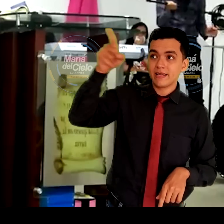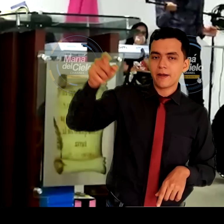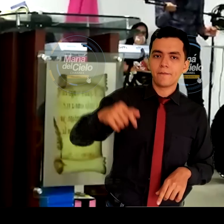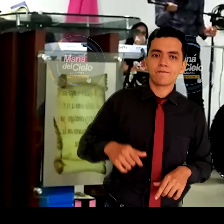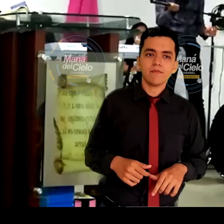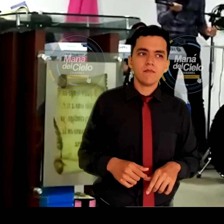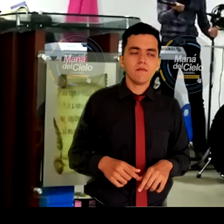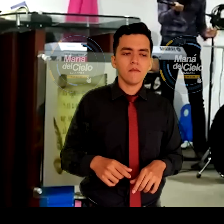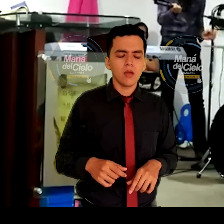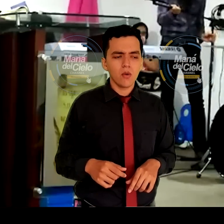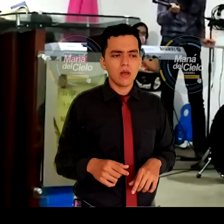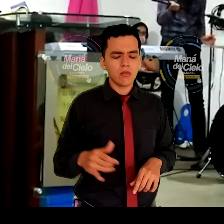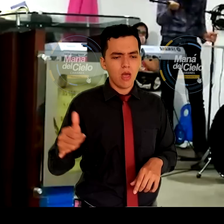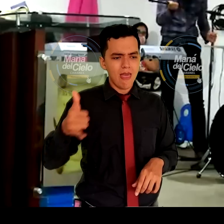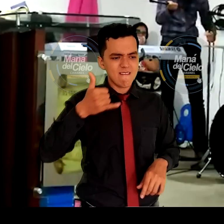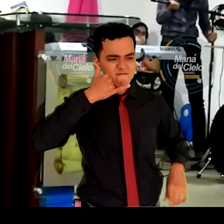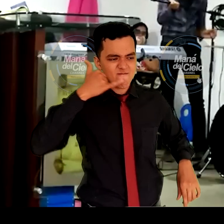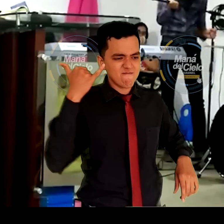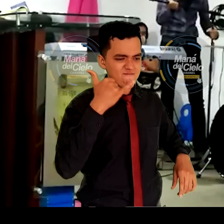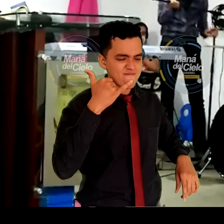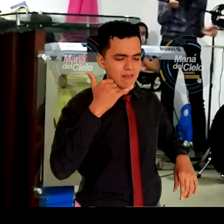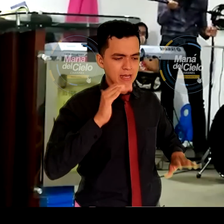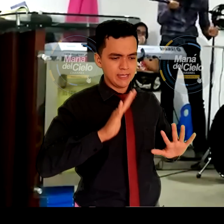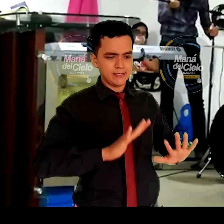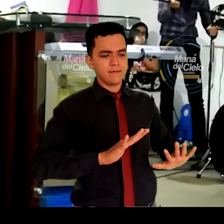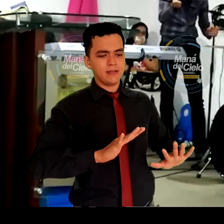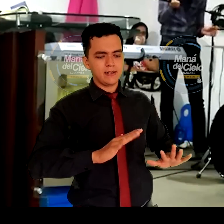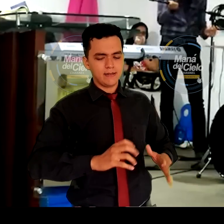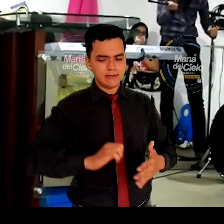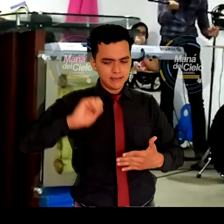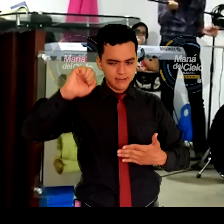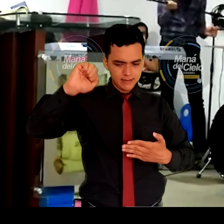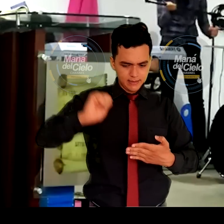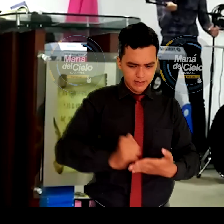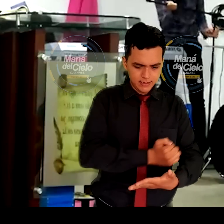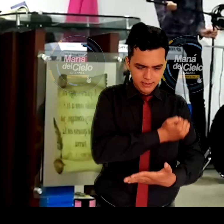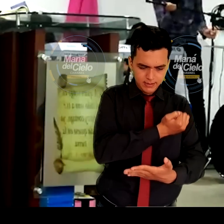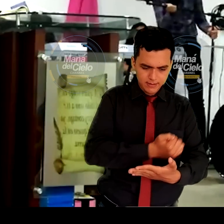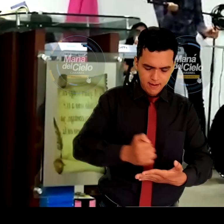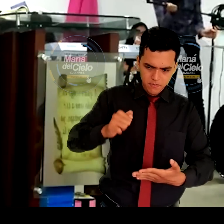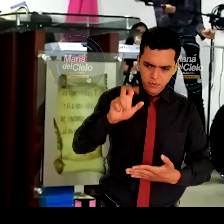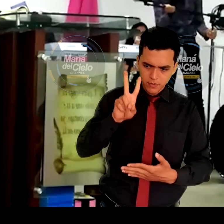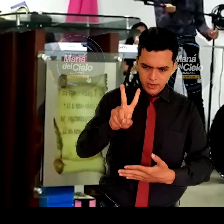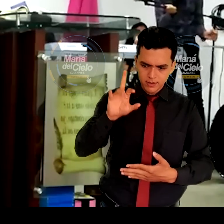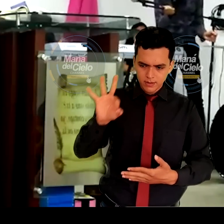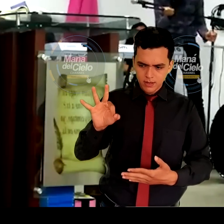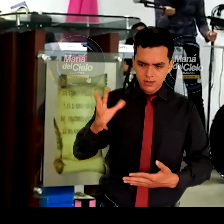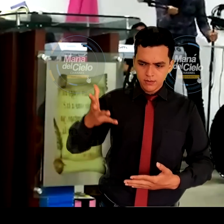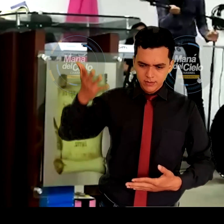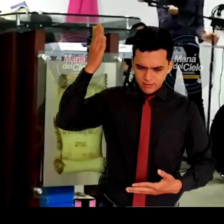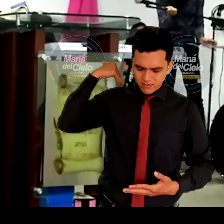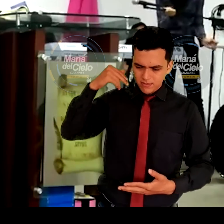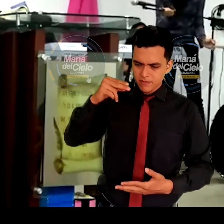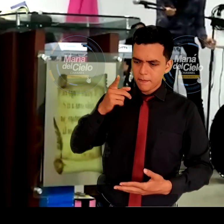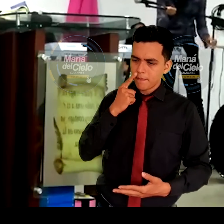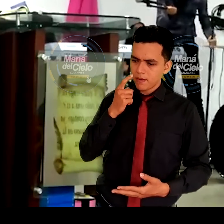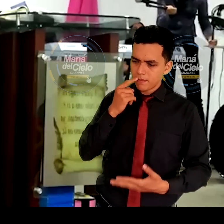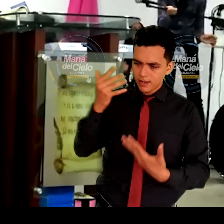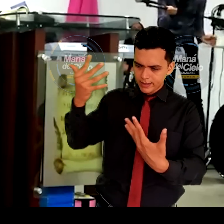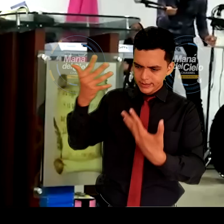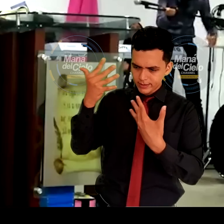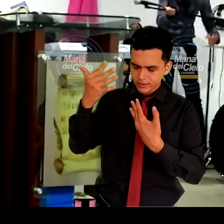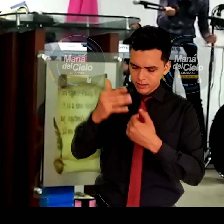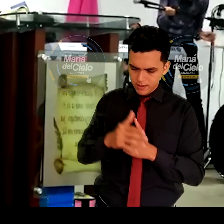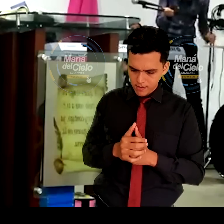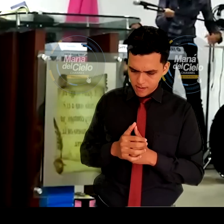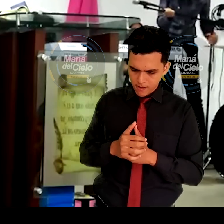se acordó y se arrodilló y dijo, Señor, repetiré el salmo que me enseñó mi papá. Tú eres mi pastor